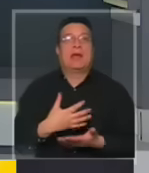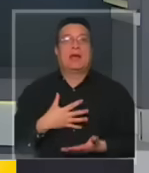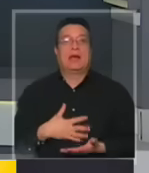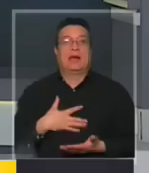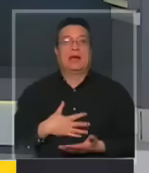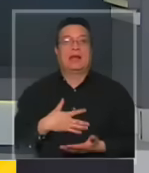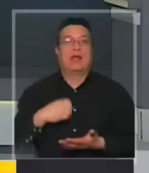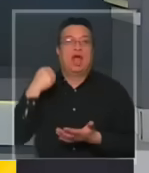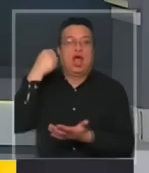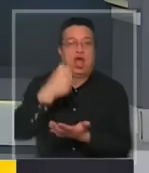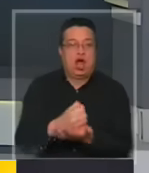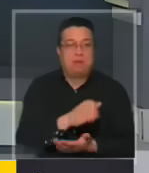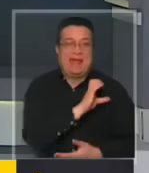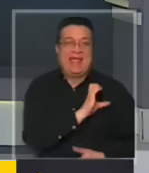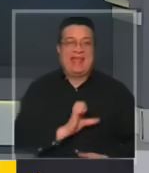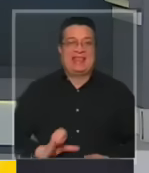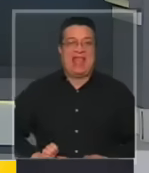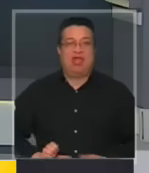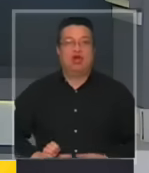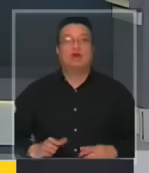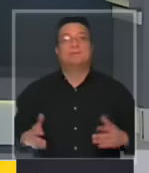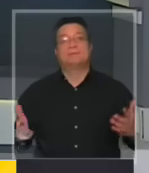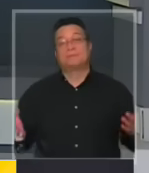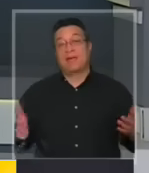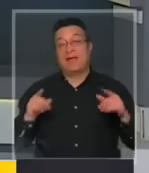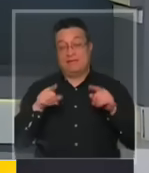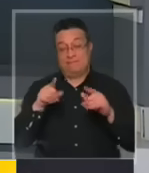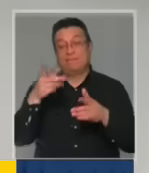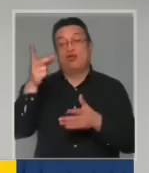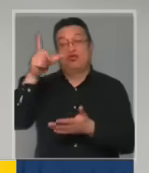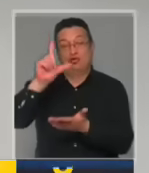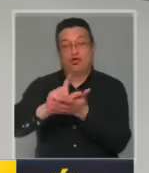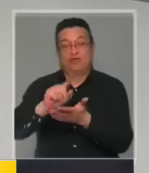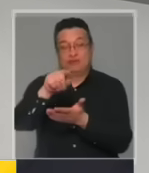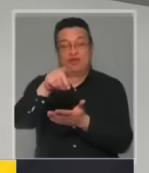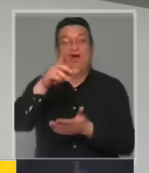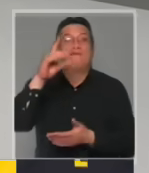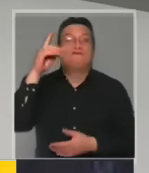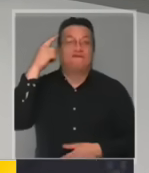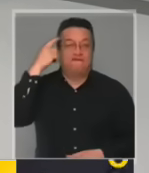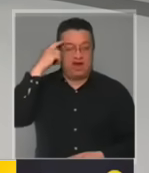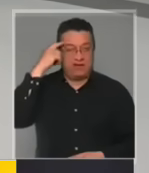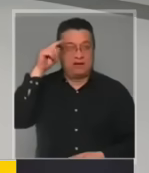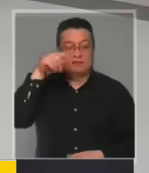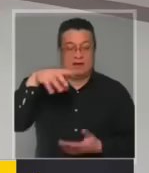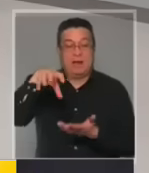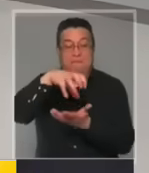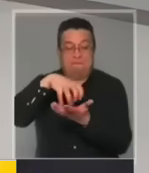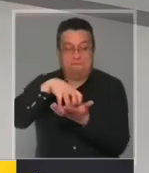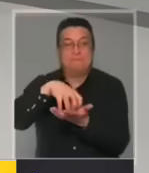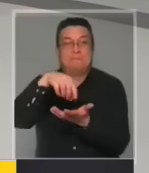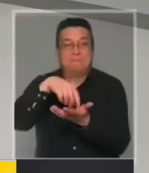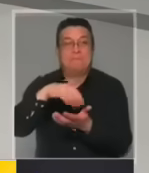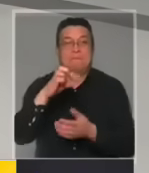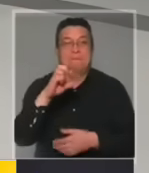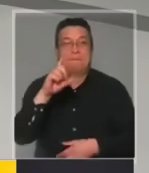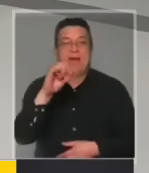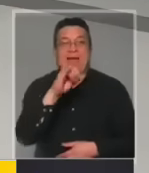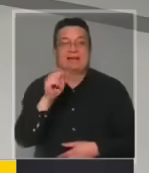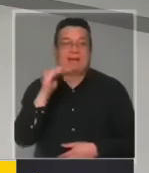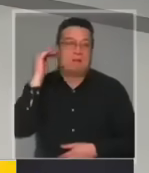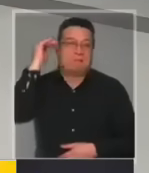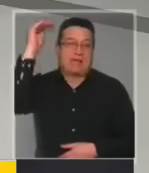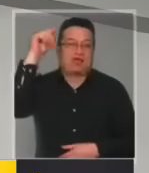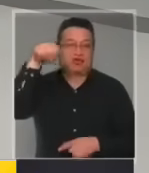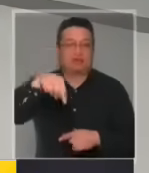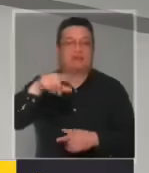golpe de Estado. Golpe de Estado, ¿no? Finalmente en Bolivia. Sí. Con el escenario de la plaza, sin lugar a duda, la plaza principal